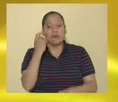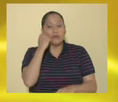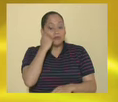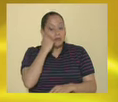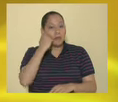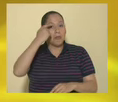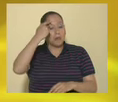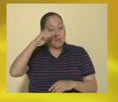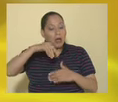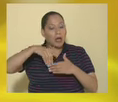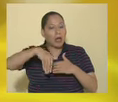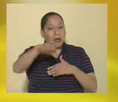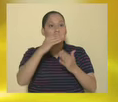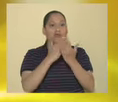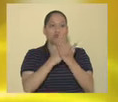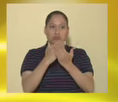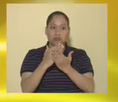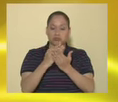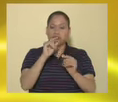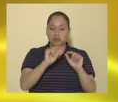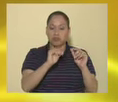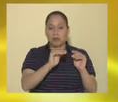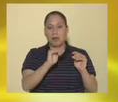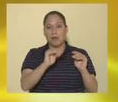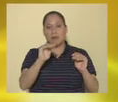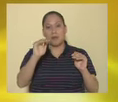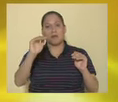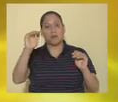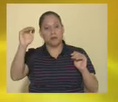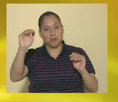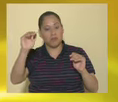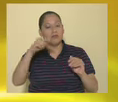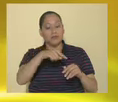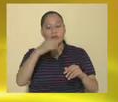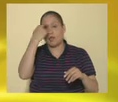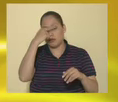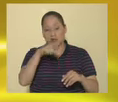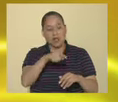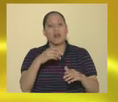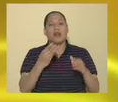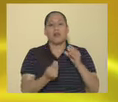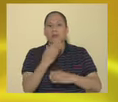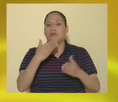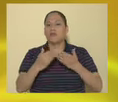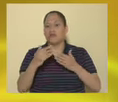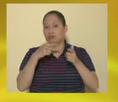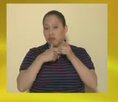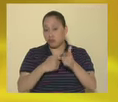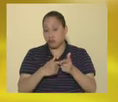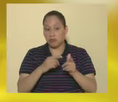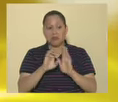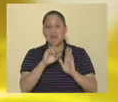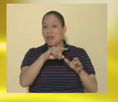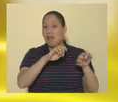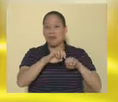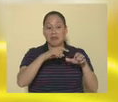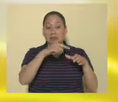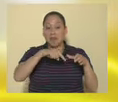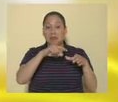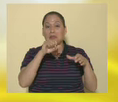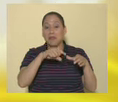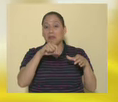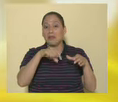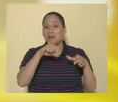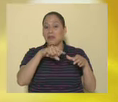para realmente dar el paso y estar en forma y modernizarse, porque la que no lo haga, pues no